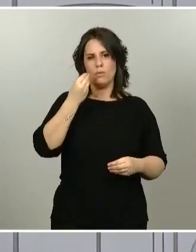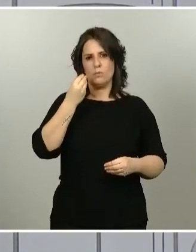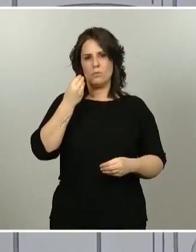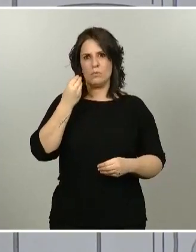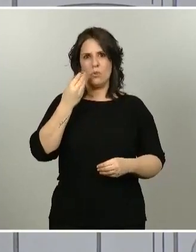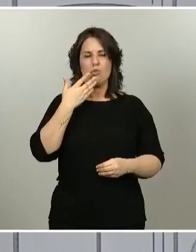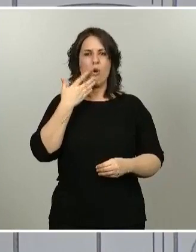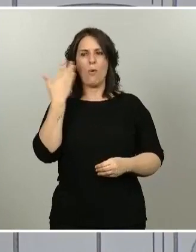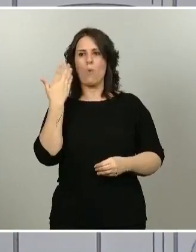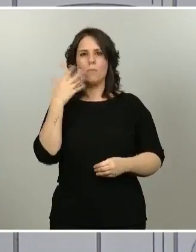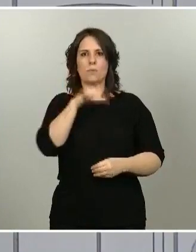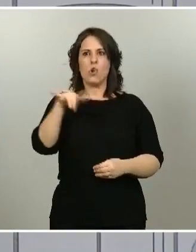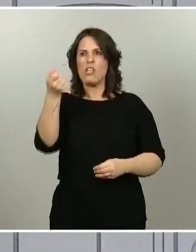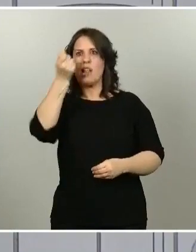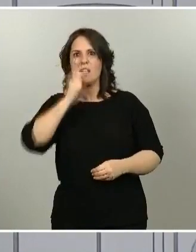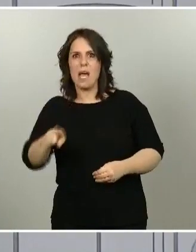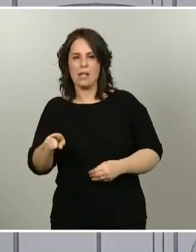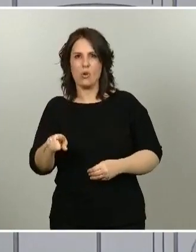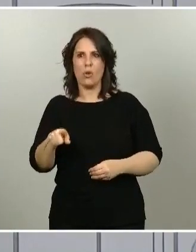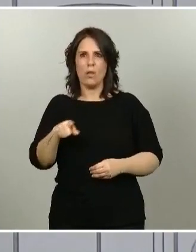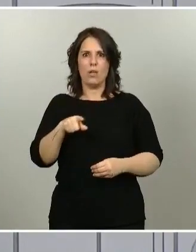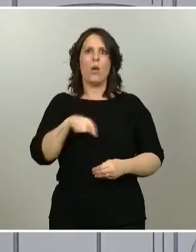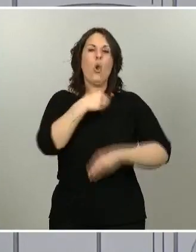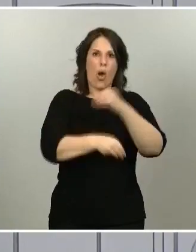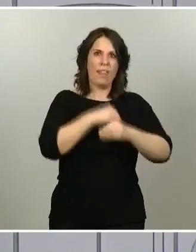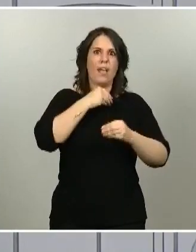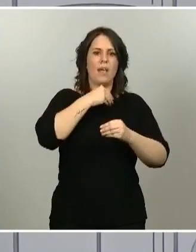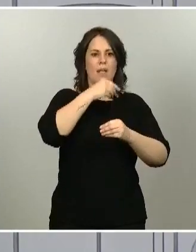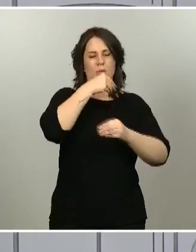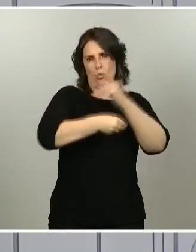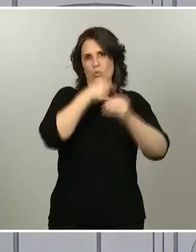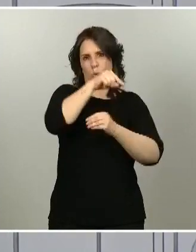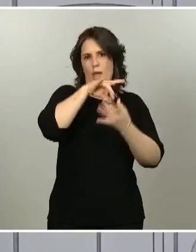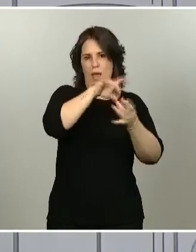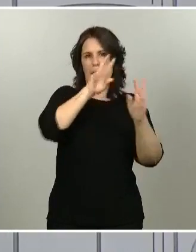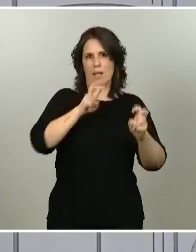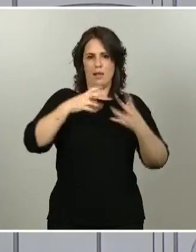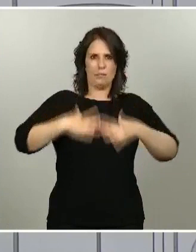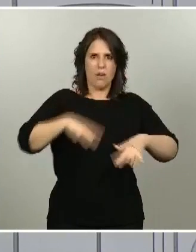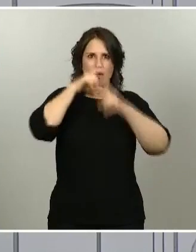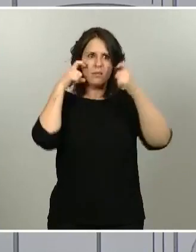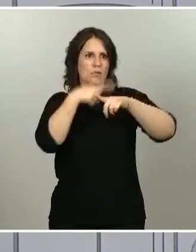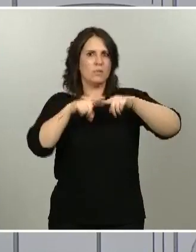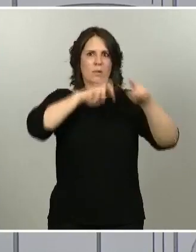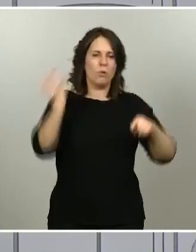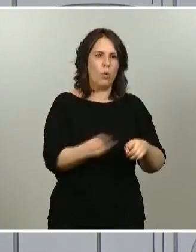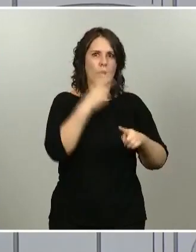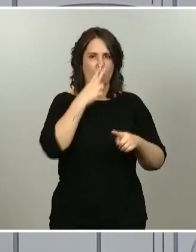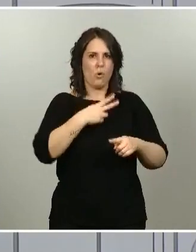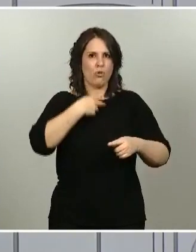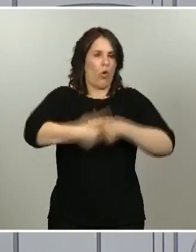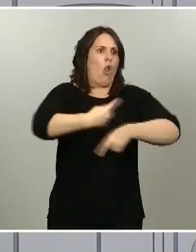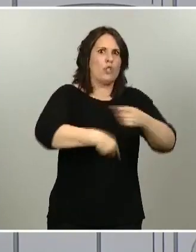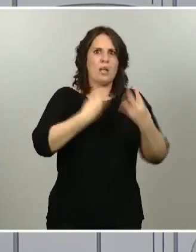donde no es necesario hacer ese uso masivo, sí que podríamos volver a estar en situación problemática. El Ministerio está esperando